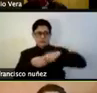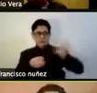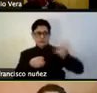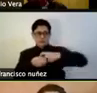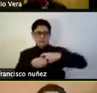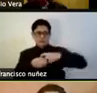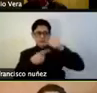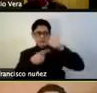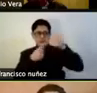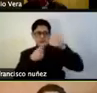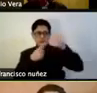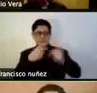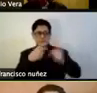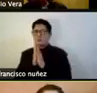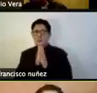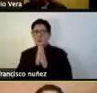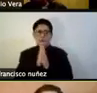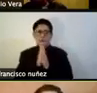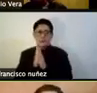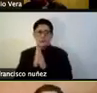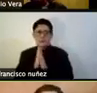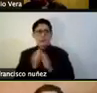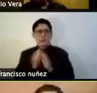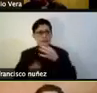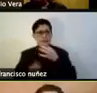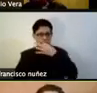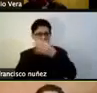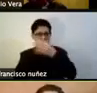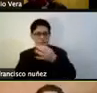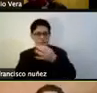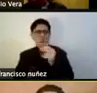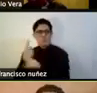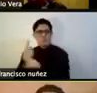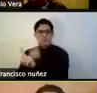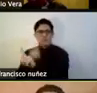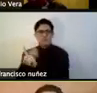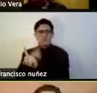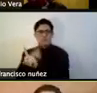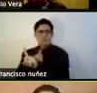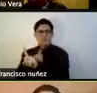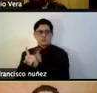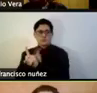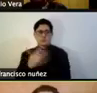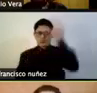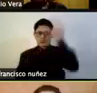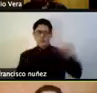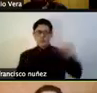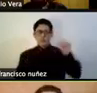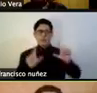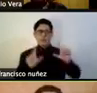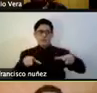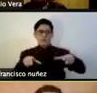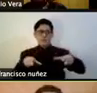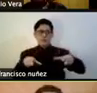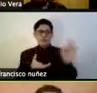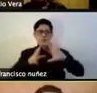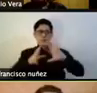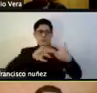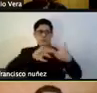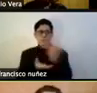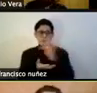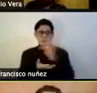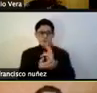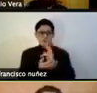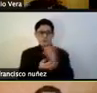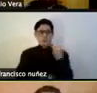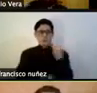mencionar que estamos conversando con el académico del Departamento de Geofísica de la Universidad de Chile y director del Núcleo de